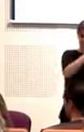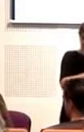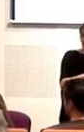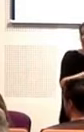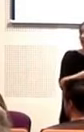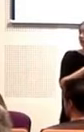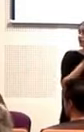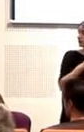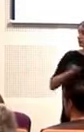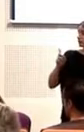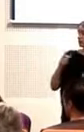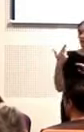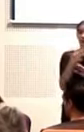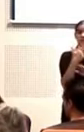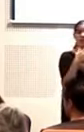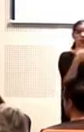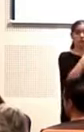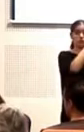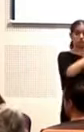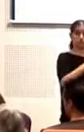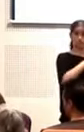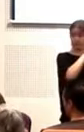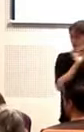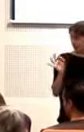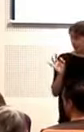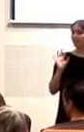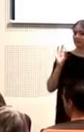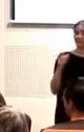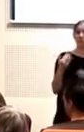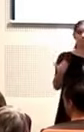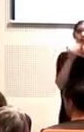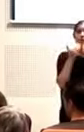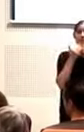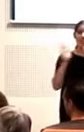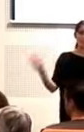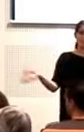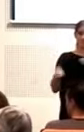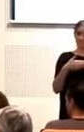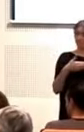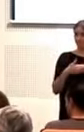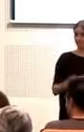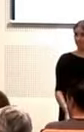estas señoras nos van a poner un vídeo. ¿Es así? Gracias a todos por estar aquí.